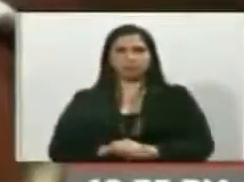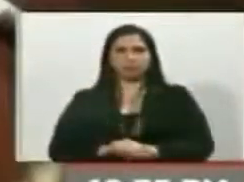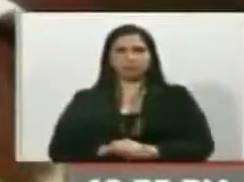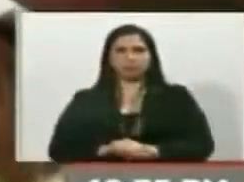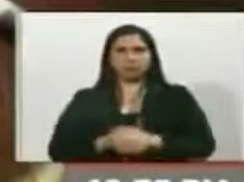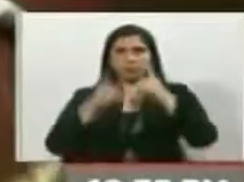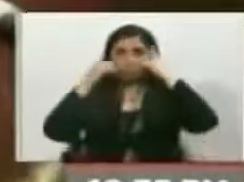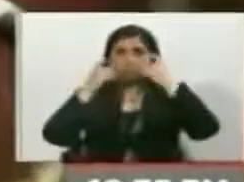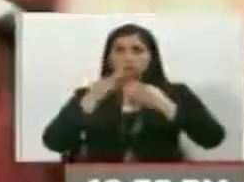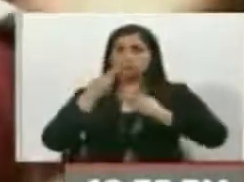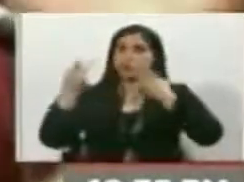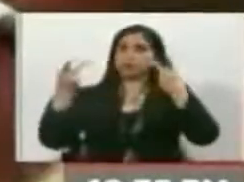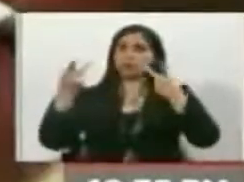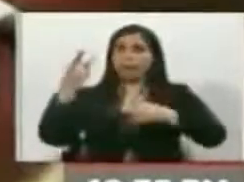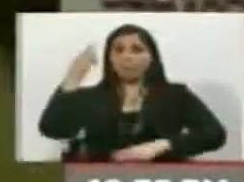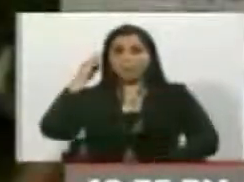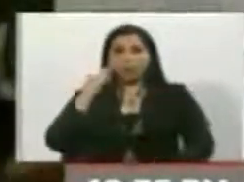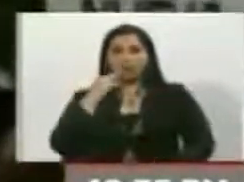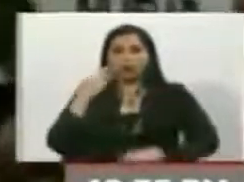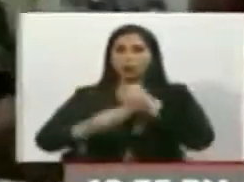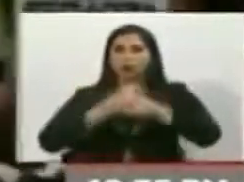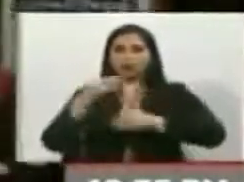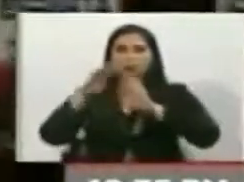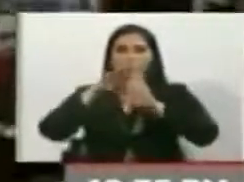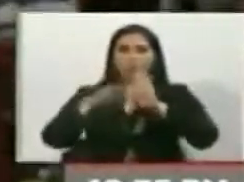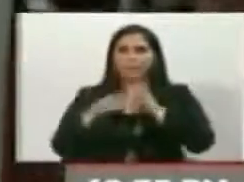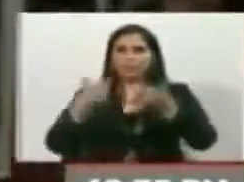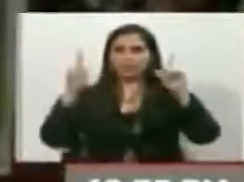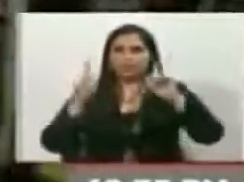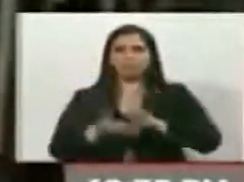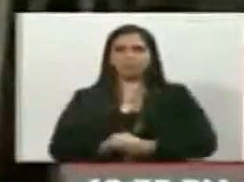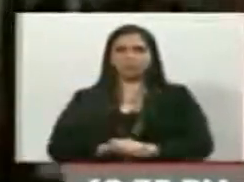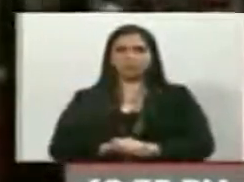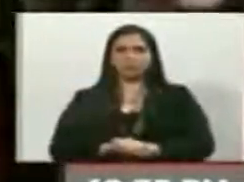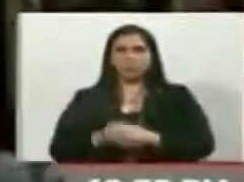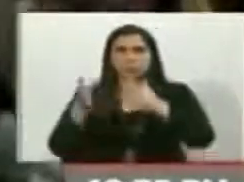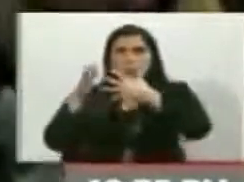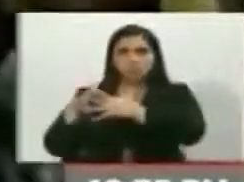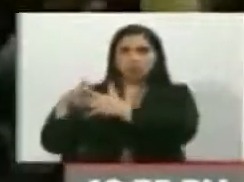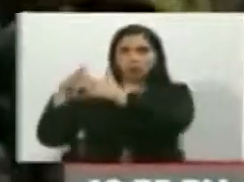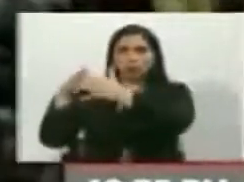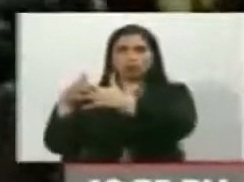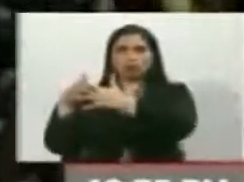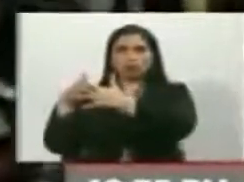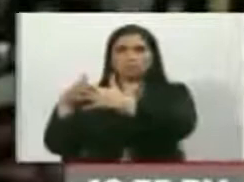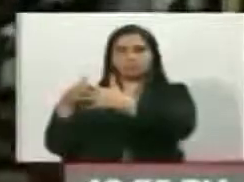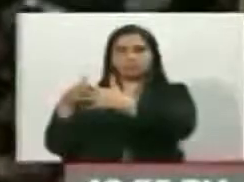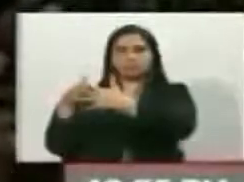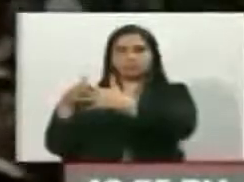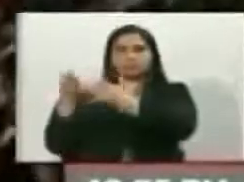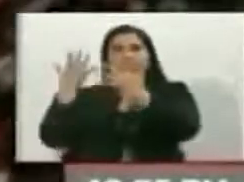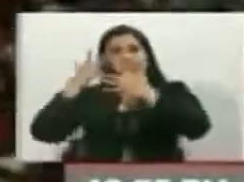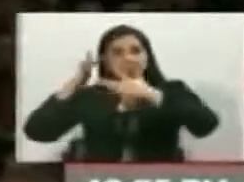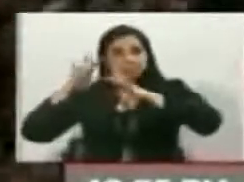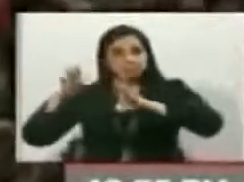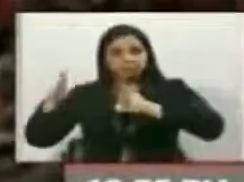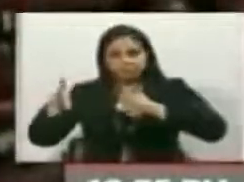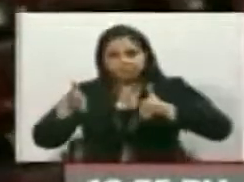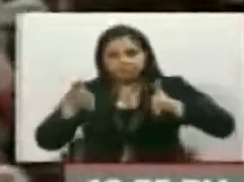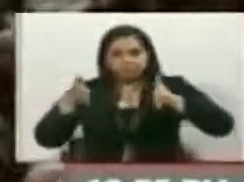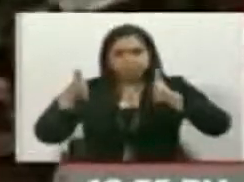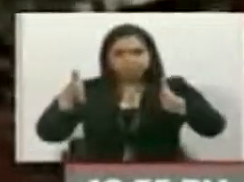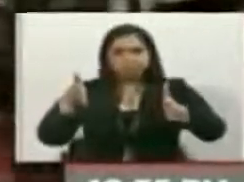profecía de Bolívar no hizo sino cumplirse. Los Estados Unidos de Norteamérica